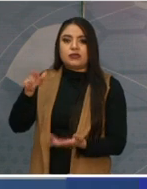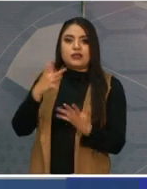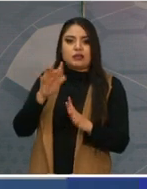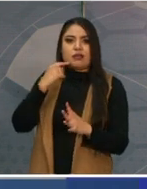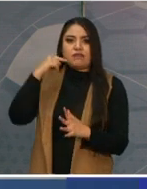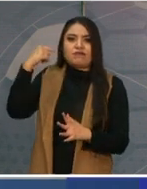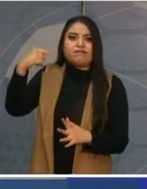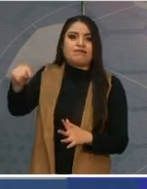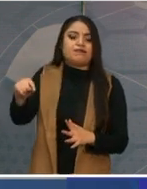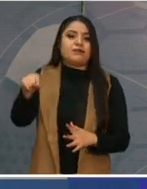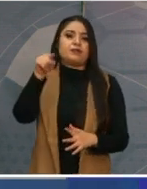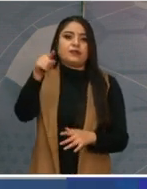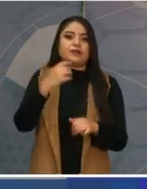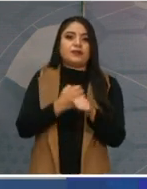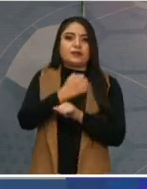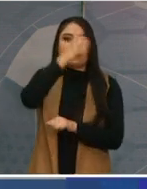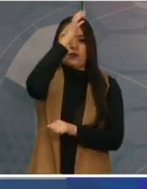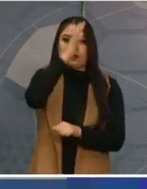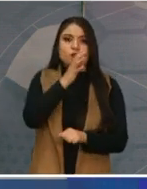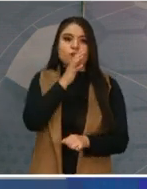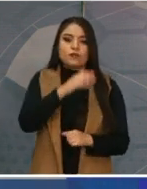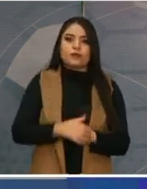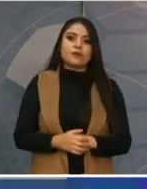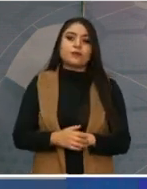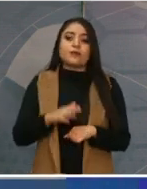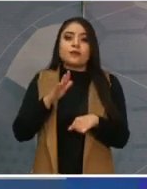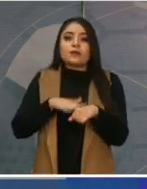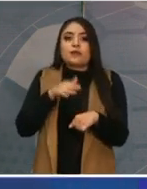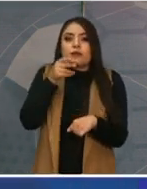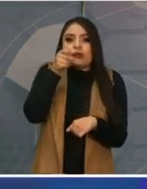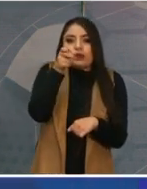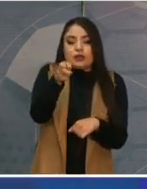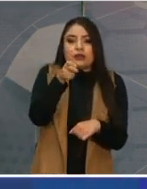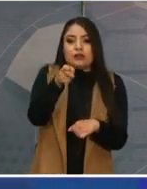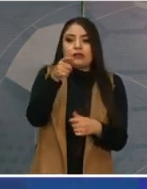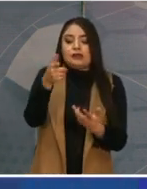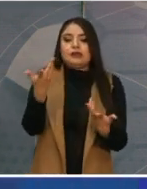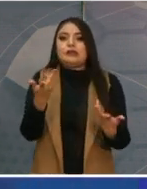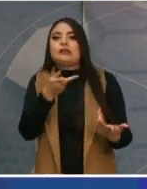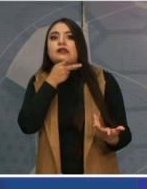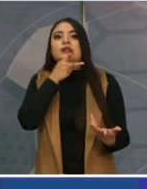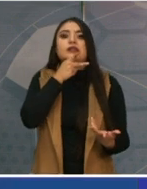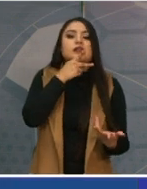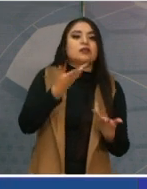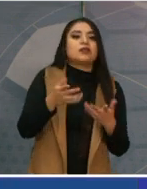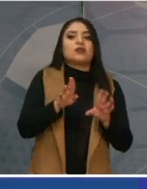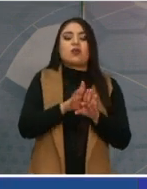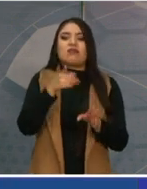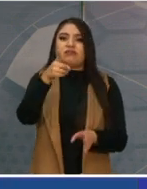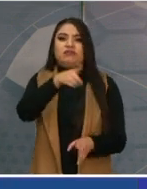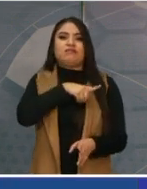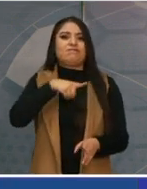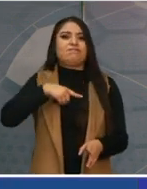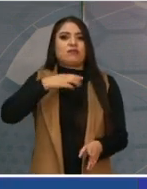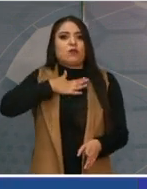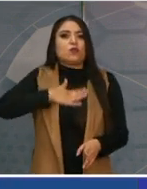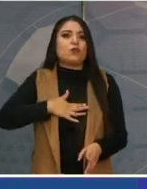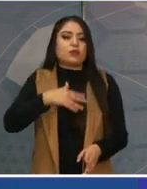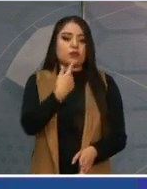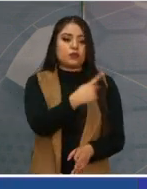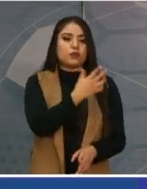Estado de Coahuila. Por esta razón, y desesperado, el padre pide justicia para su hijo, quien por desgracia